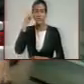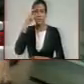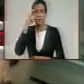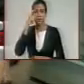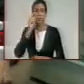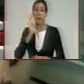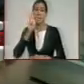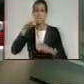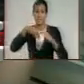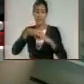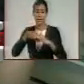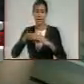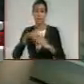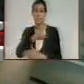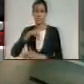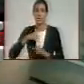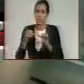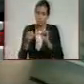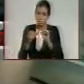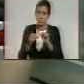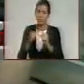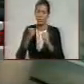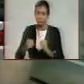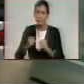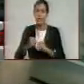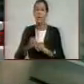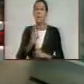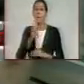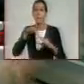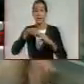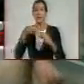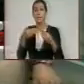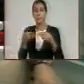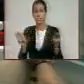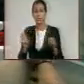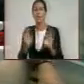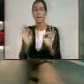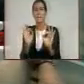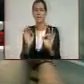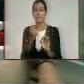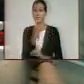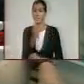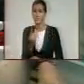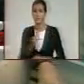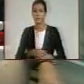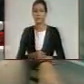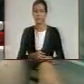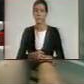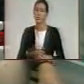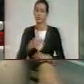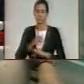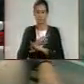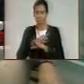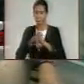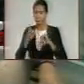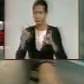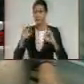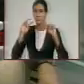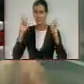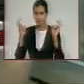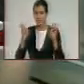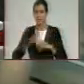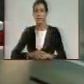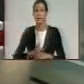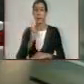privada, continuar fortaleciendo la banca pública, pero sobre todo, te digo, y con eso termino este tema,